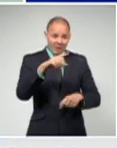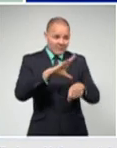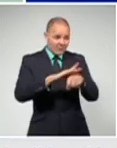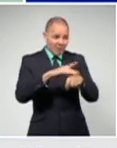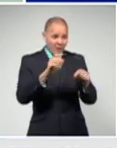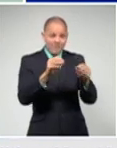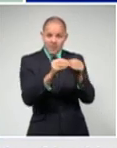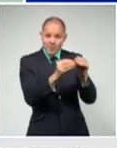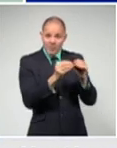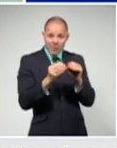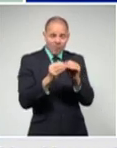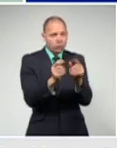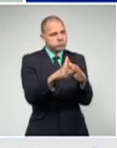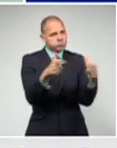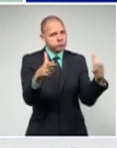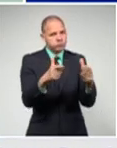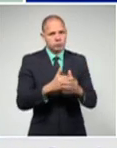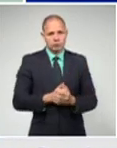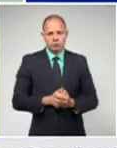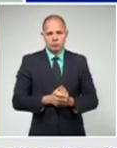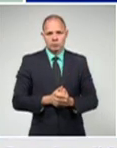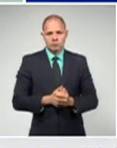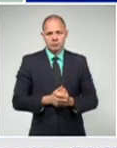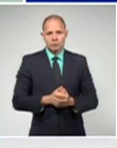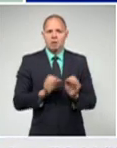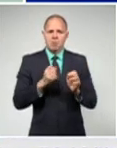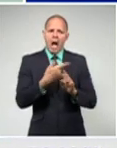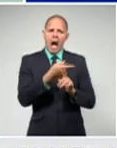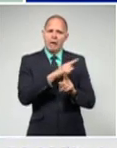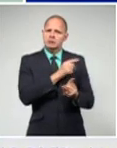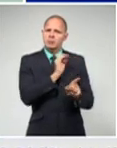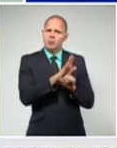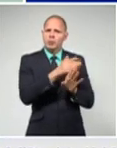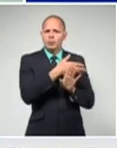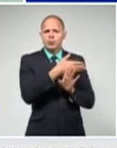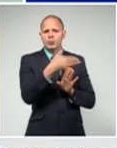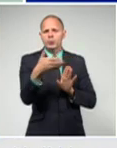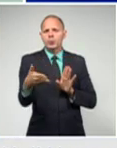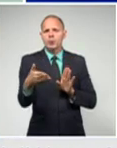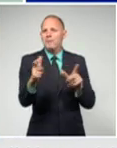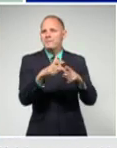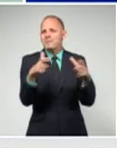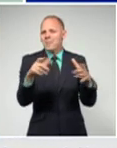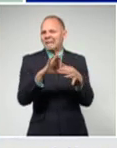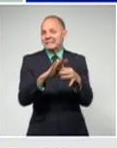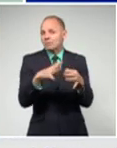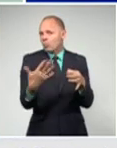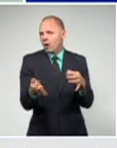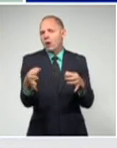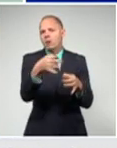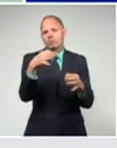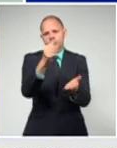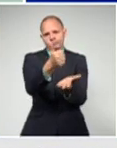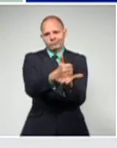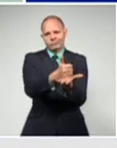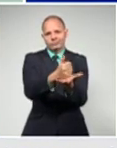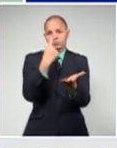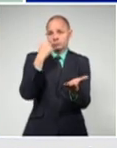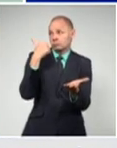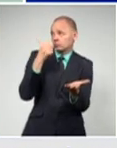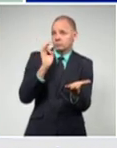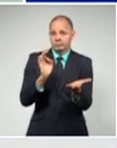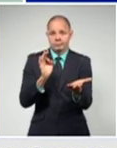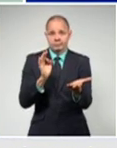Como ha ocurrido desde el principio, la mayor afectación en el municipio cabecera, ICB, ayer